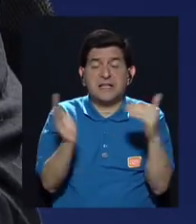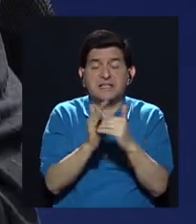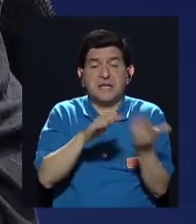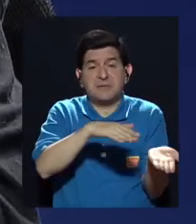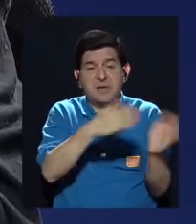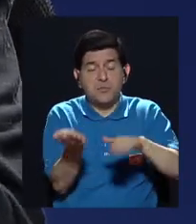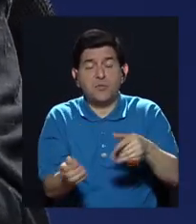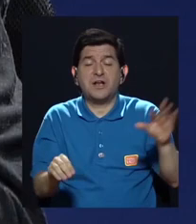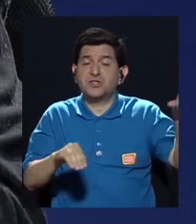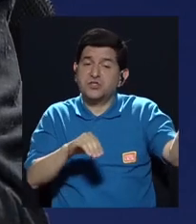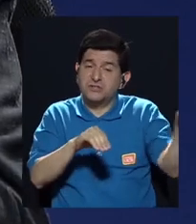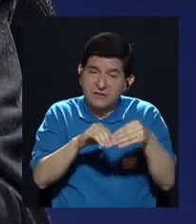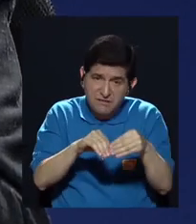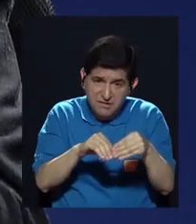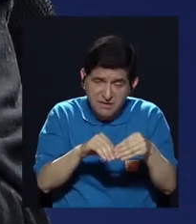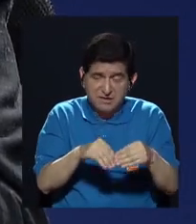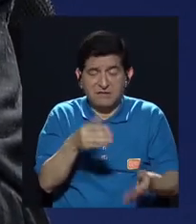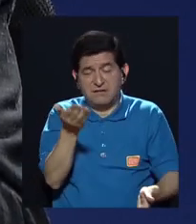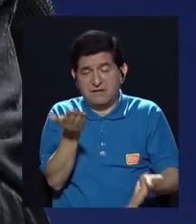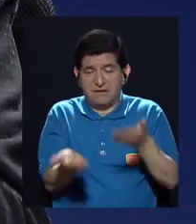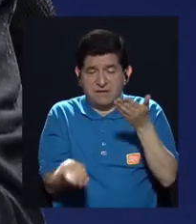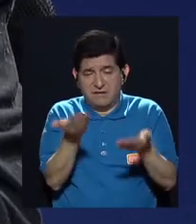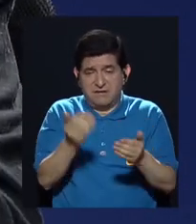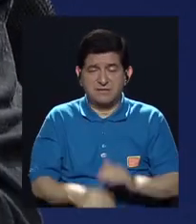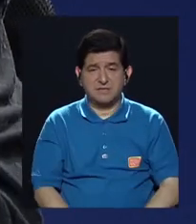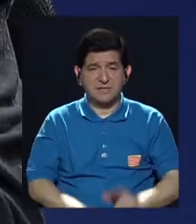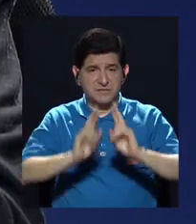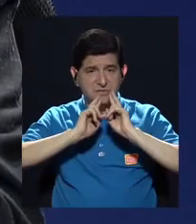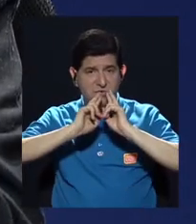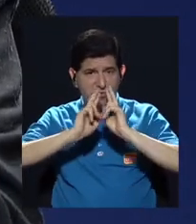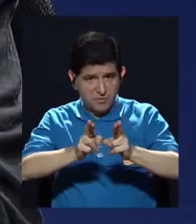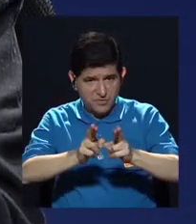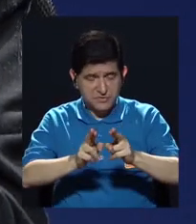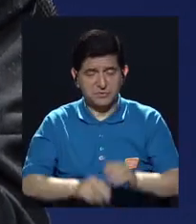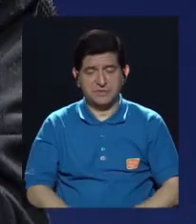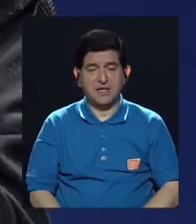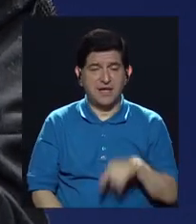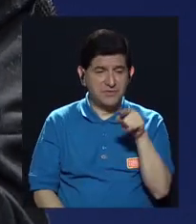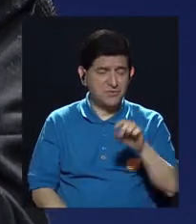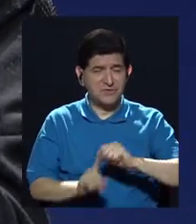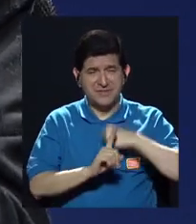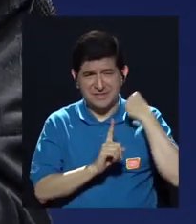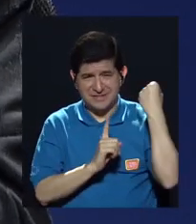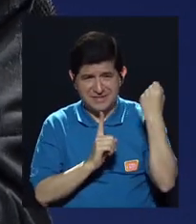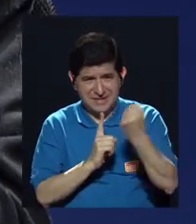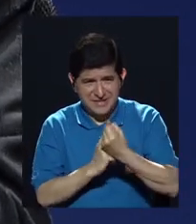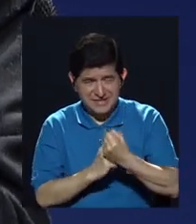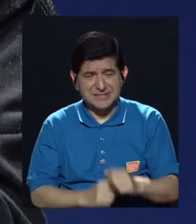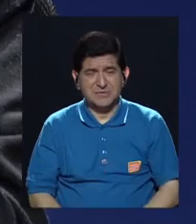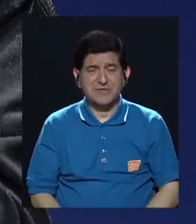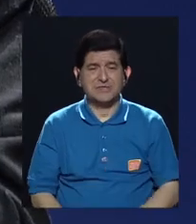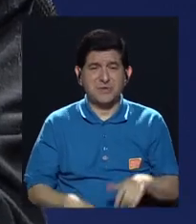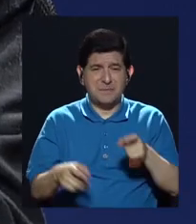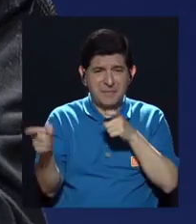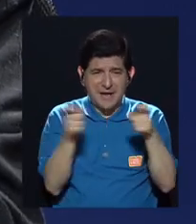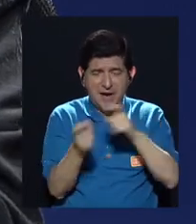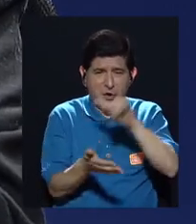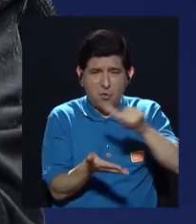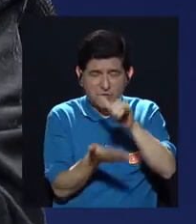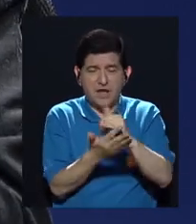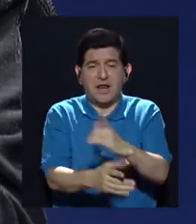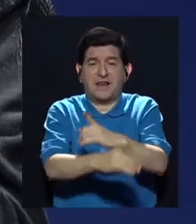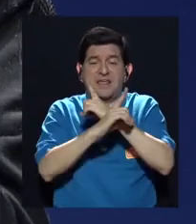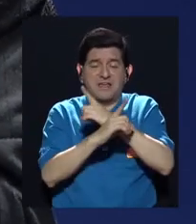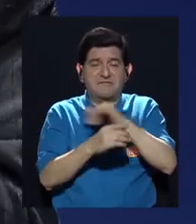30 mil muertos más hubiera sido el resultado de la toma de San José,